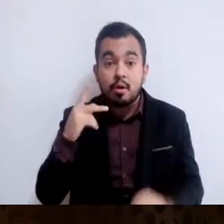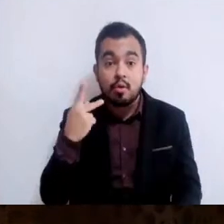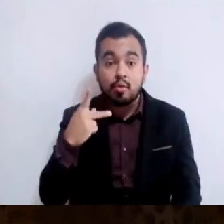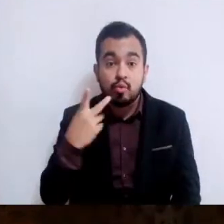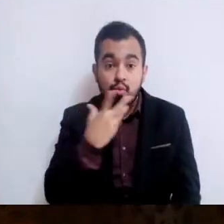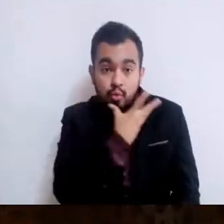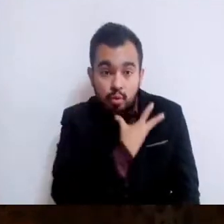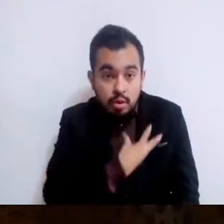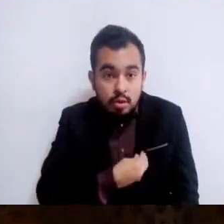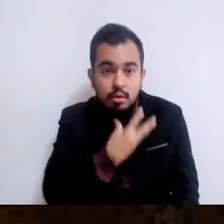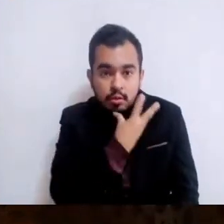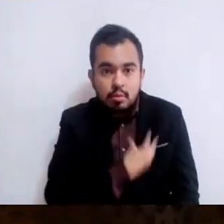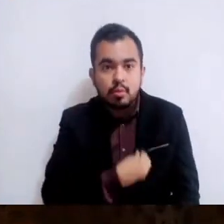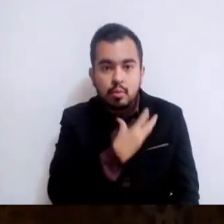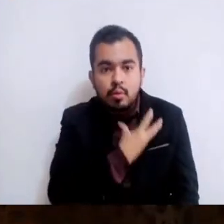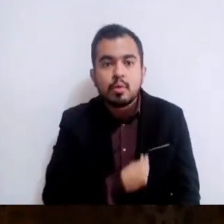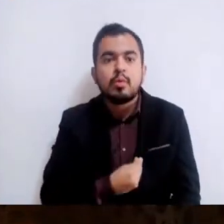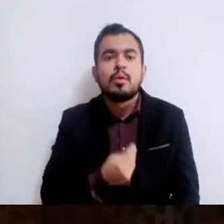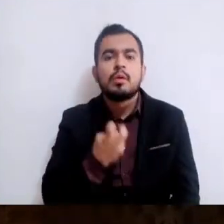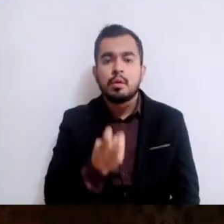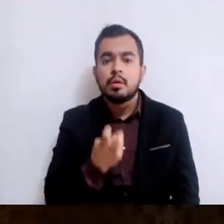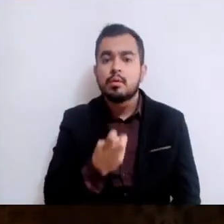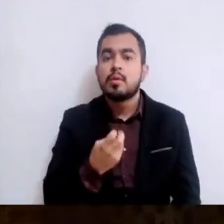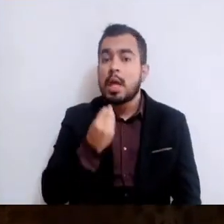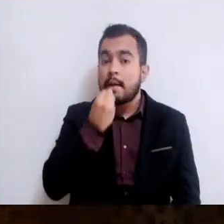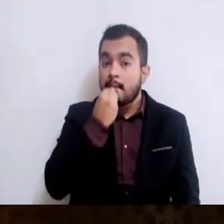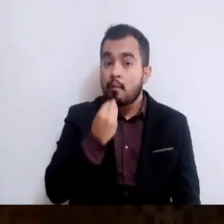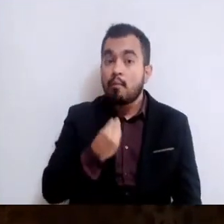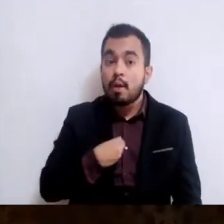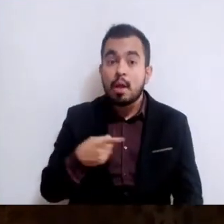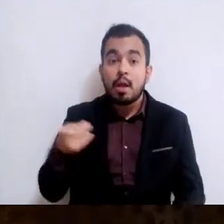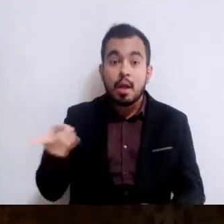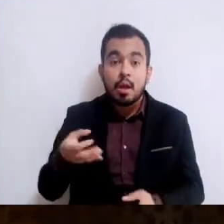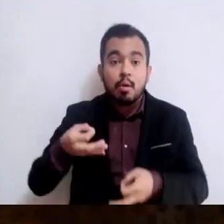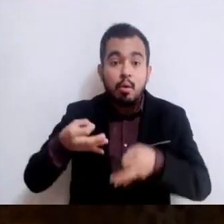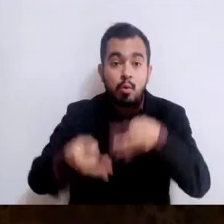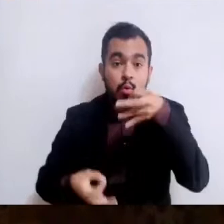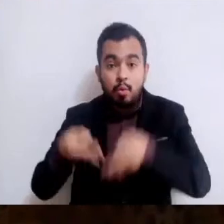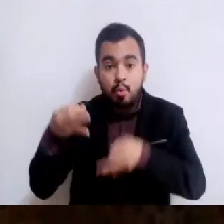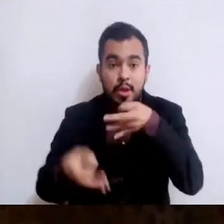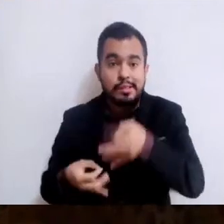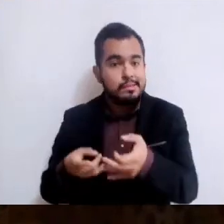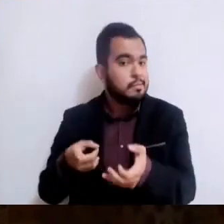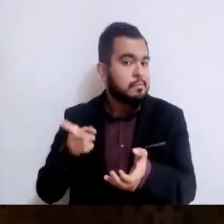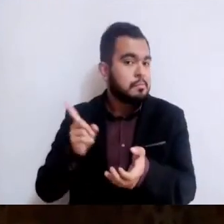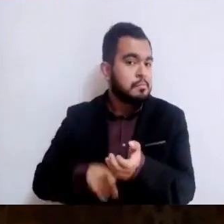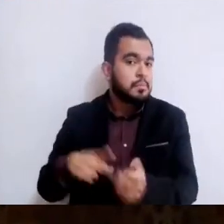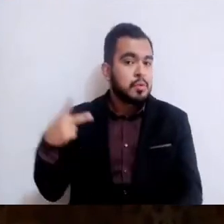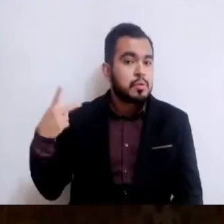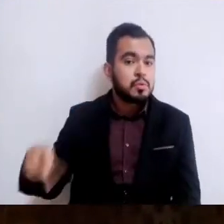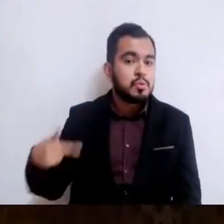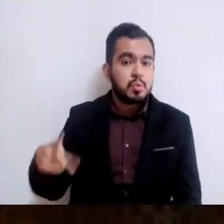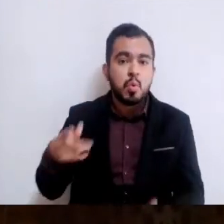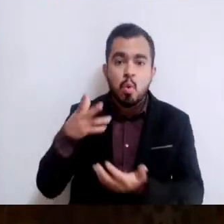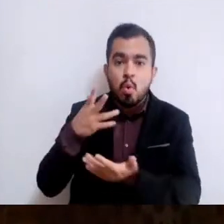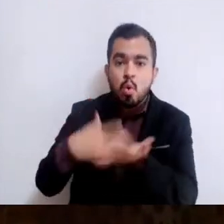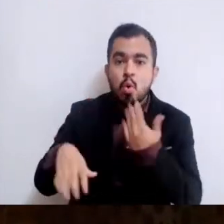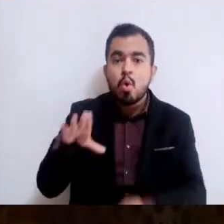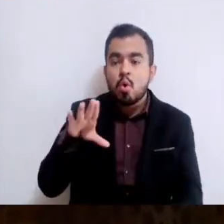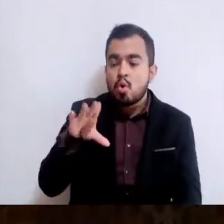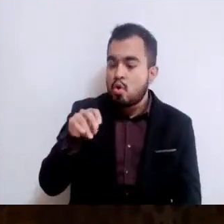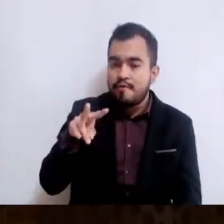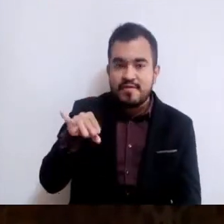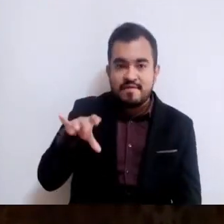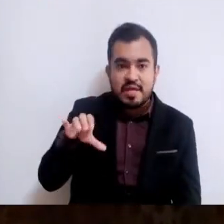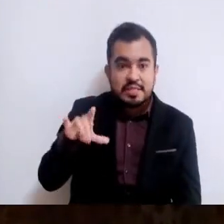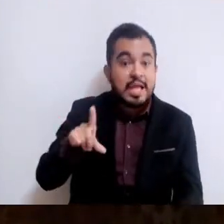progenitor, aun cuando el juez hubiera fijado el régimen de convivencia y se tengan por sumados los acuerdos